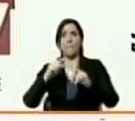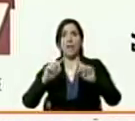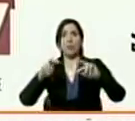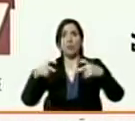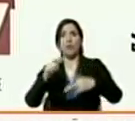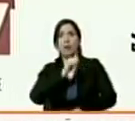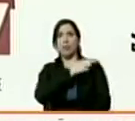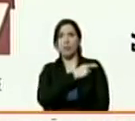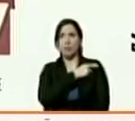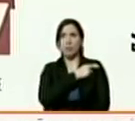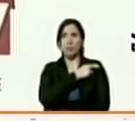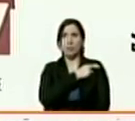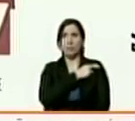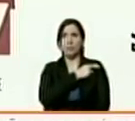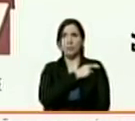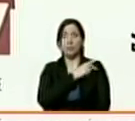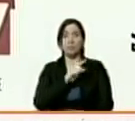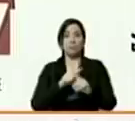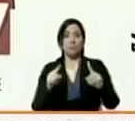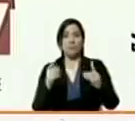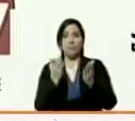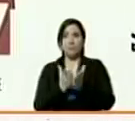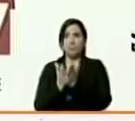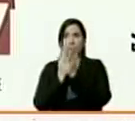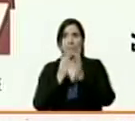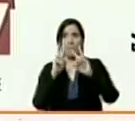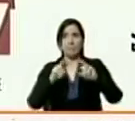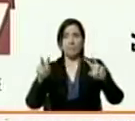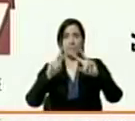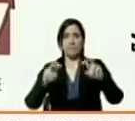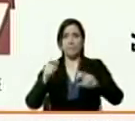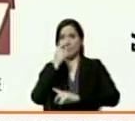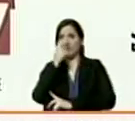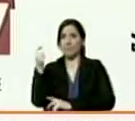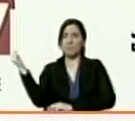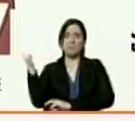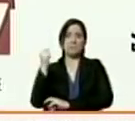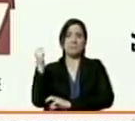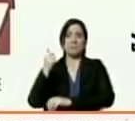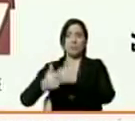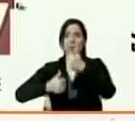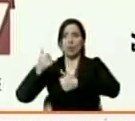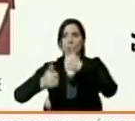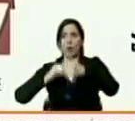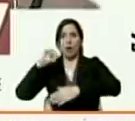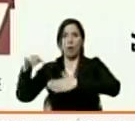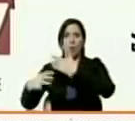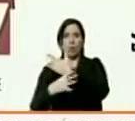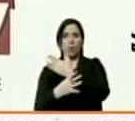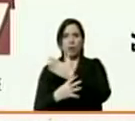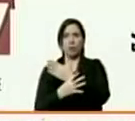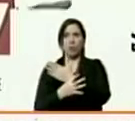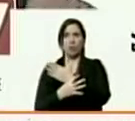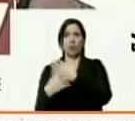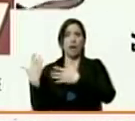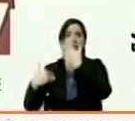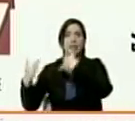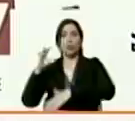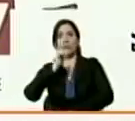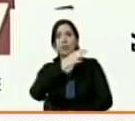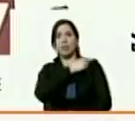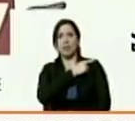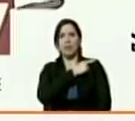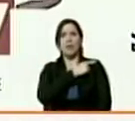se estudie, se revise el desacato en el cual estaba las anteriores directivas y ver si